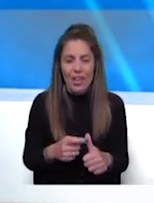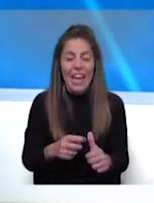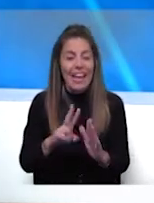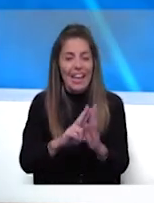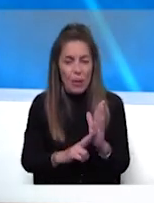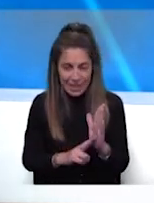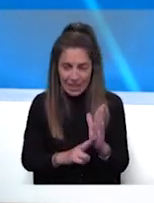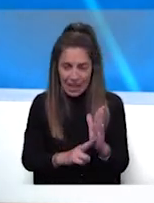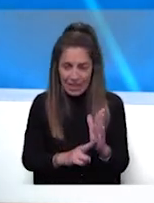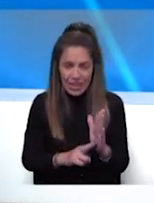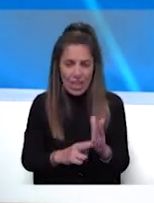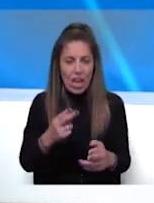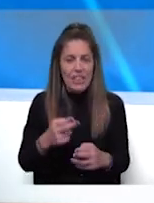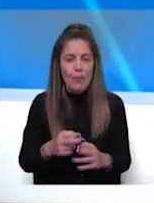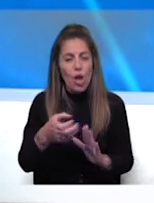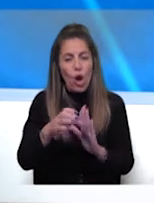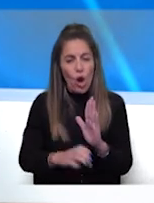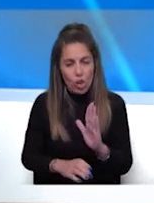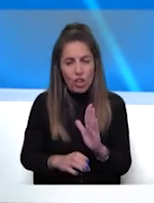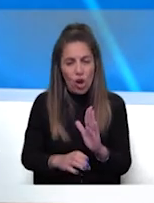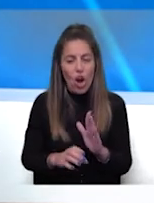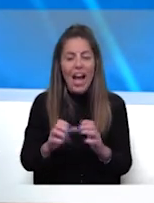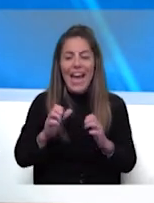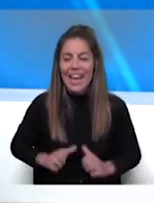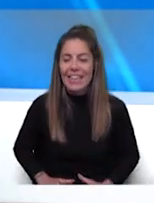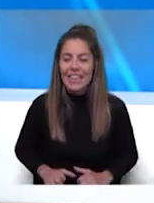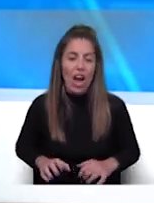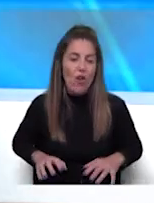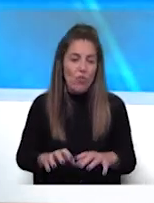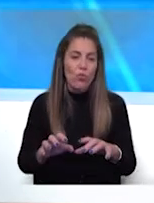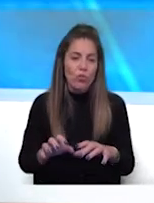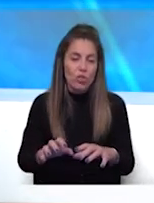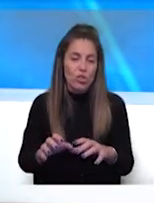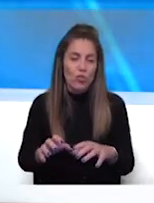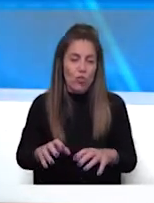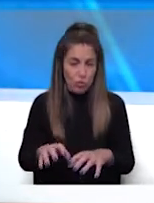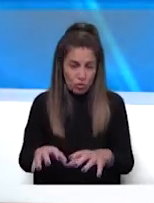reglamentar lo que se llamó Código de Ética de la Función Pública, una ley aprobada en el